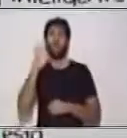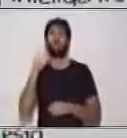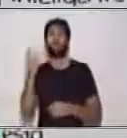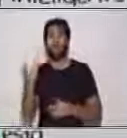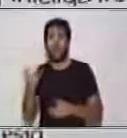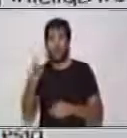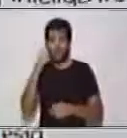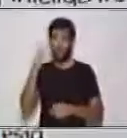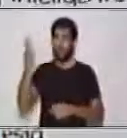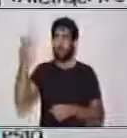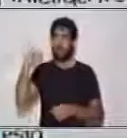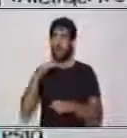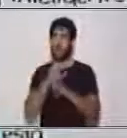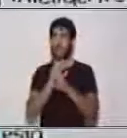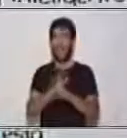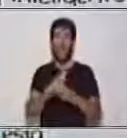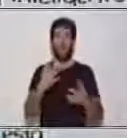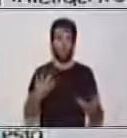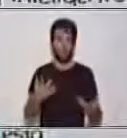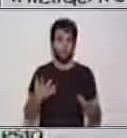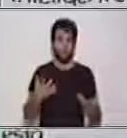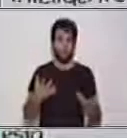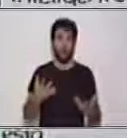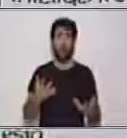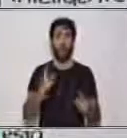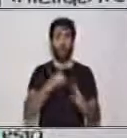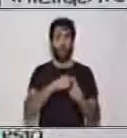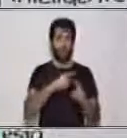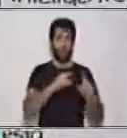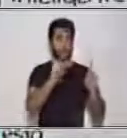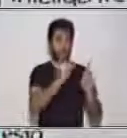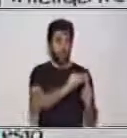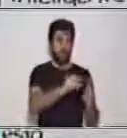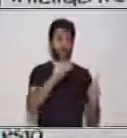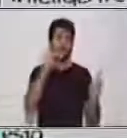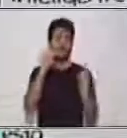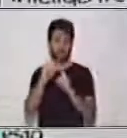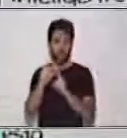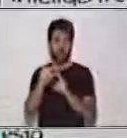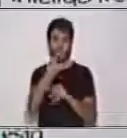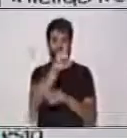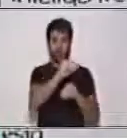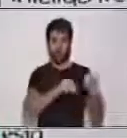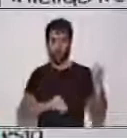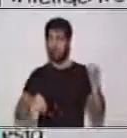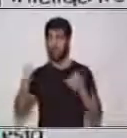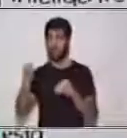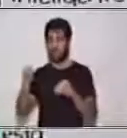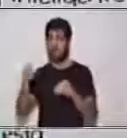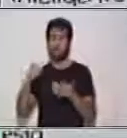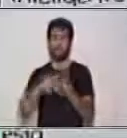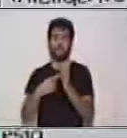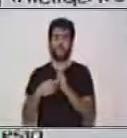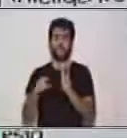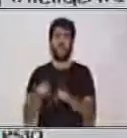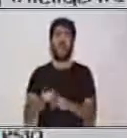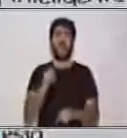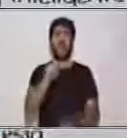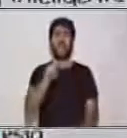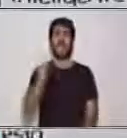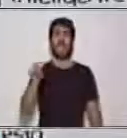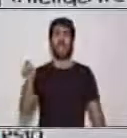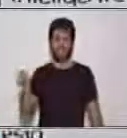en el ejemplo anterior? Al tener dos núcleos del sujeto, toman el lugar de la tercera persona